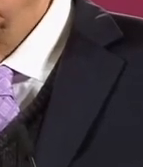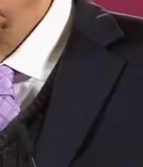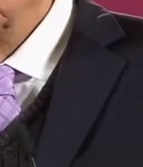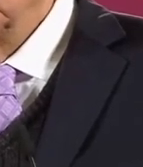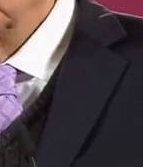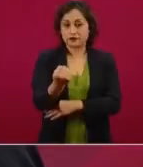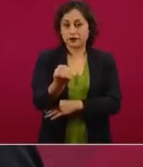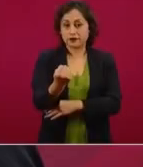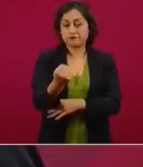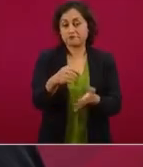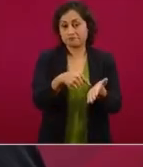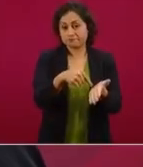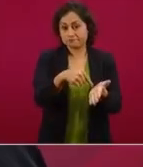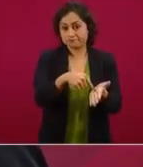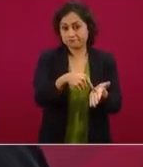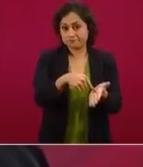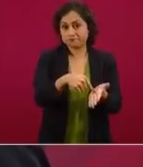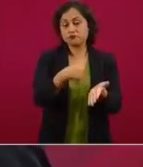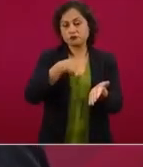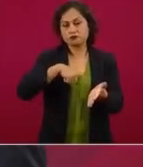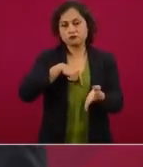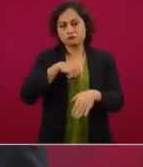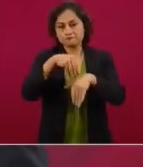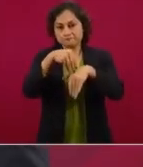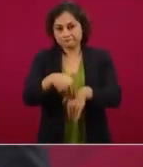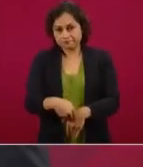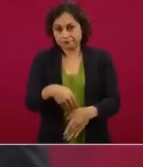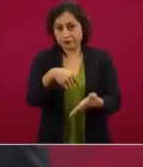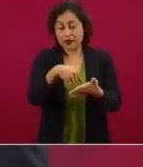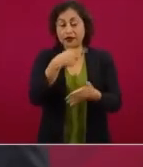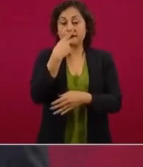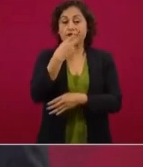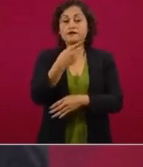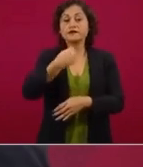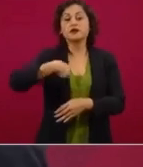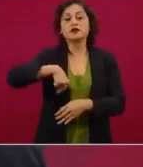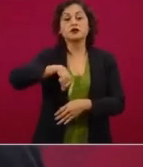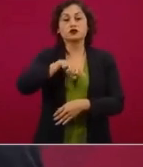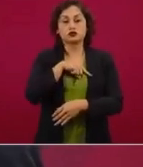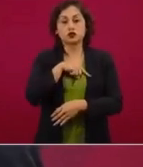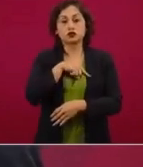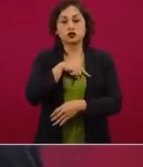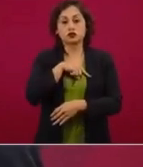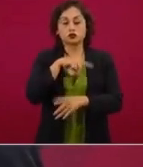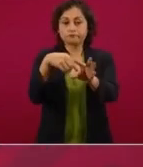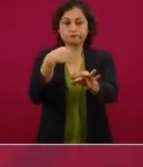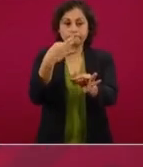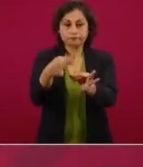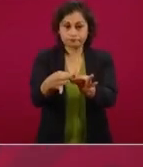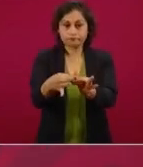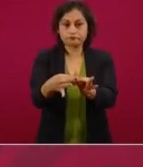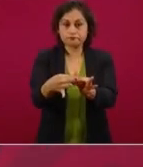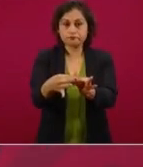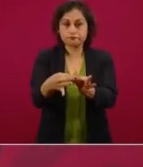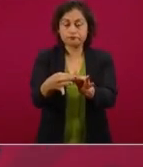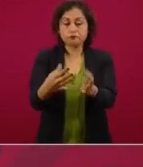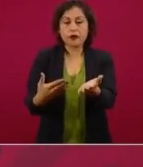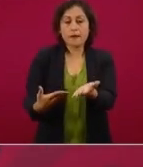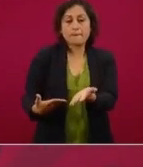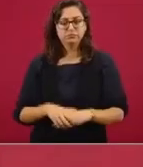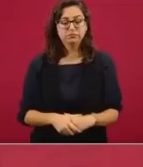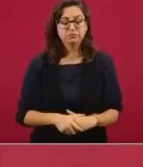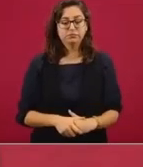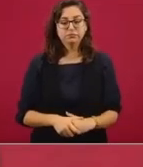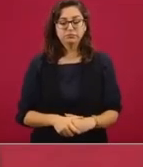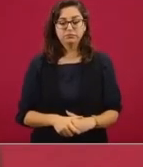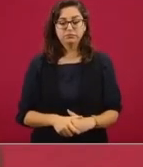repetir el mismito cuento nosotros tenemos que aplicar los principios de no intervención